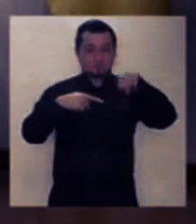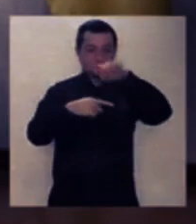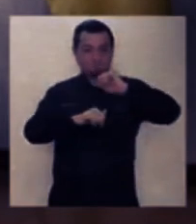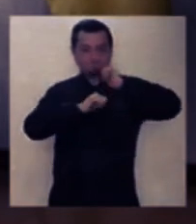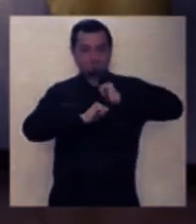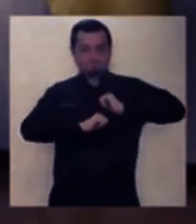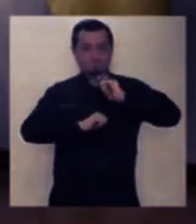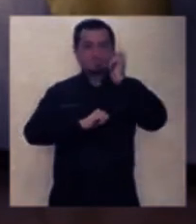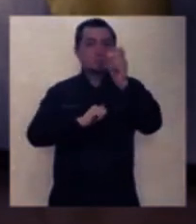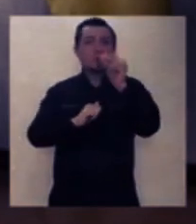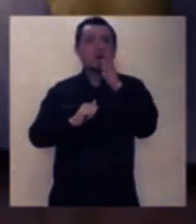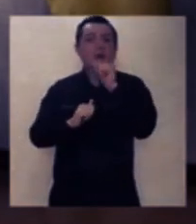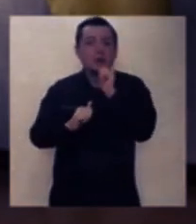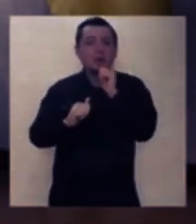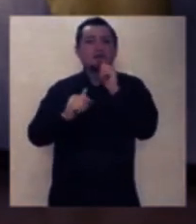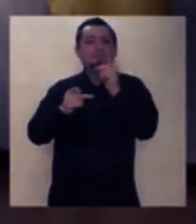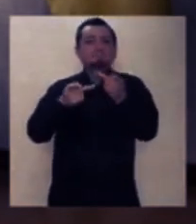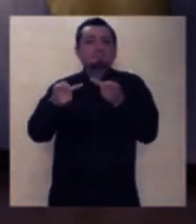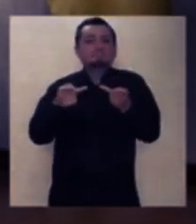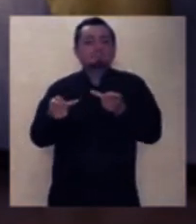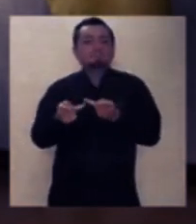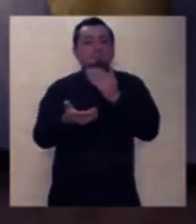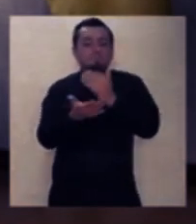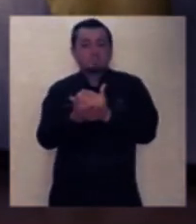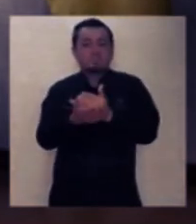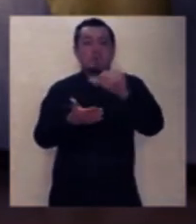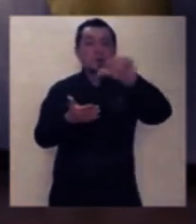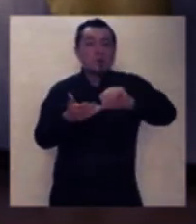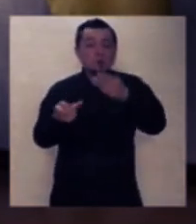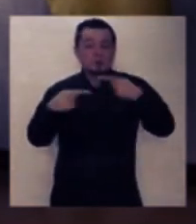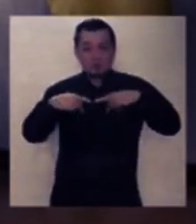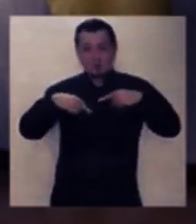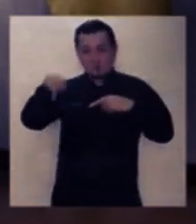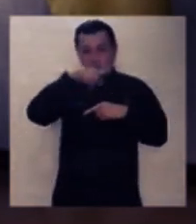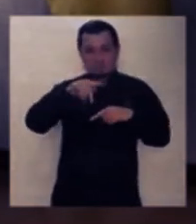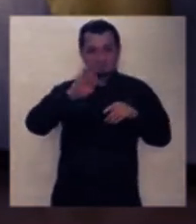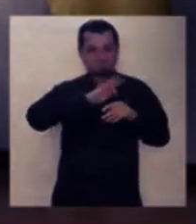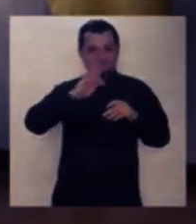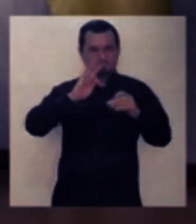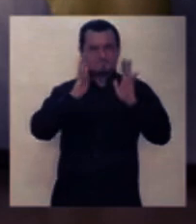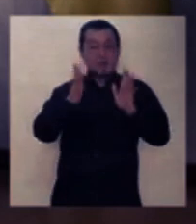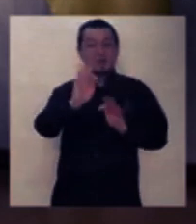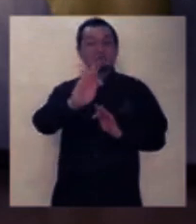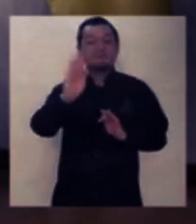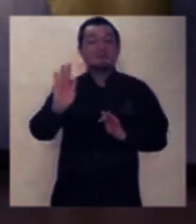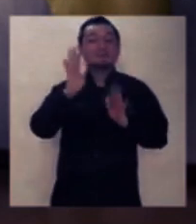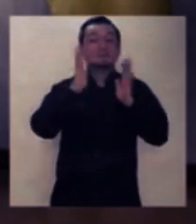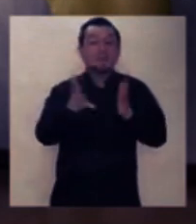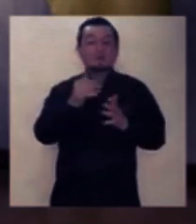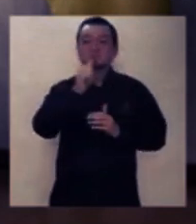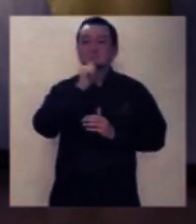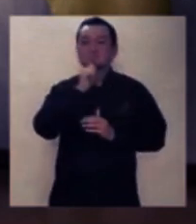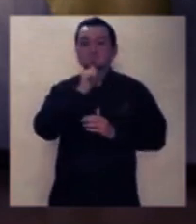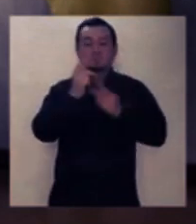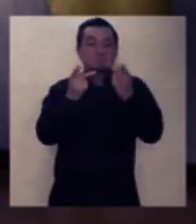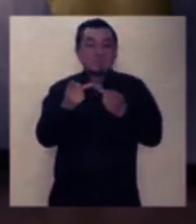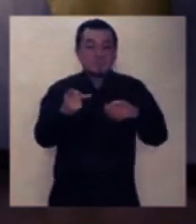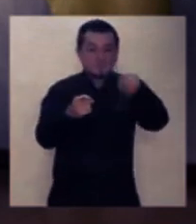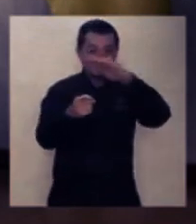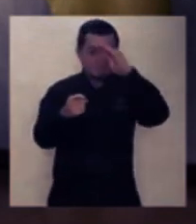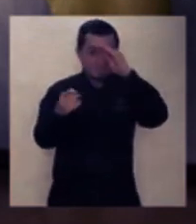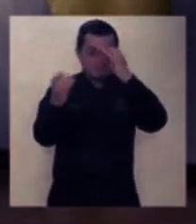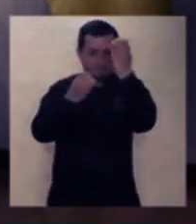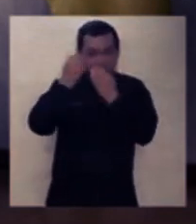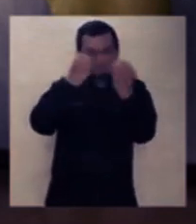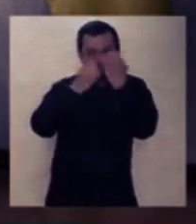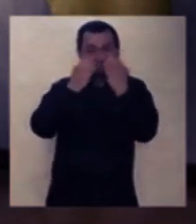de la actividad económica que no ha podido todavía iniciar operaciones. Hoy no existen condiciones para definir una fecha y por ello se construirá